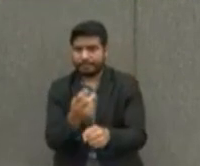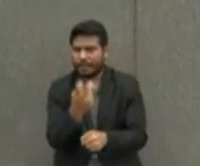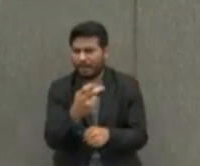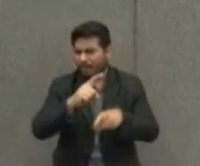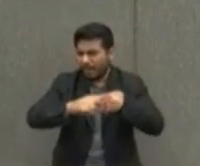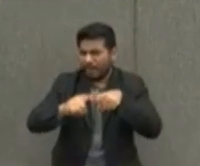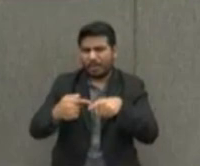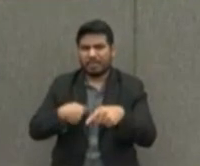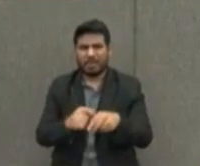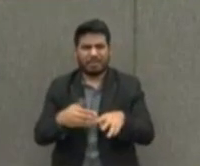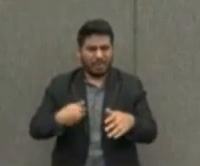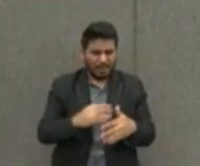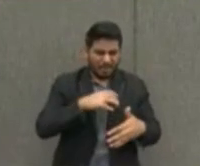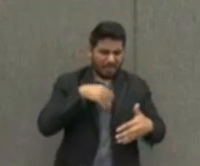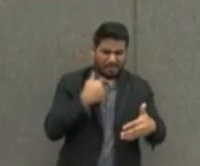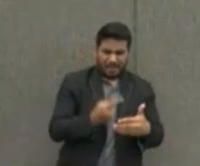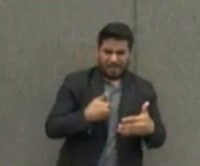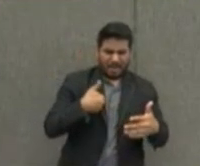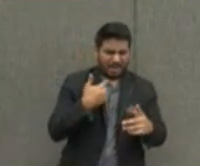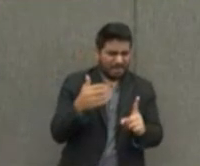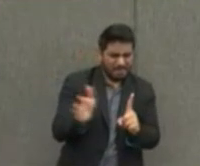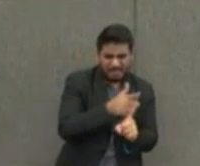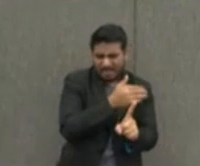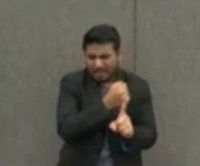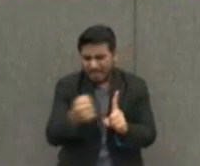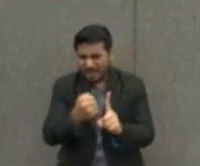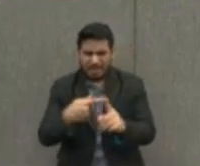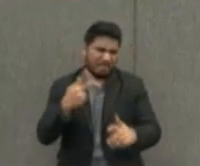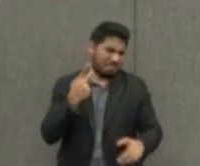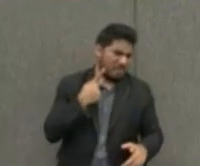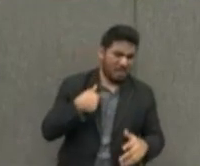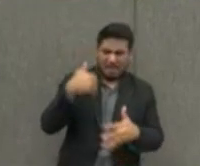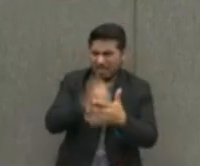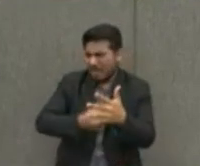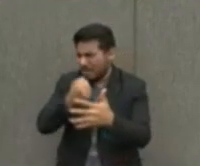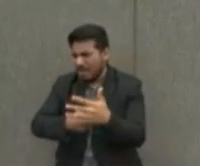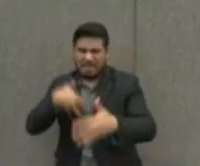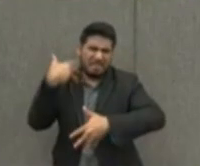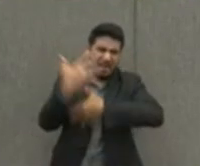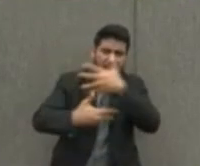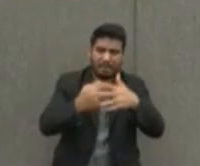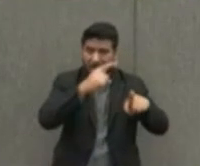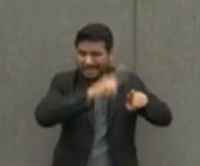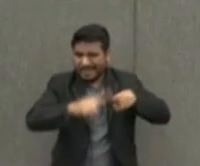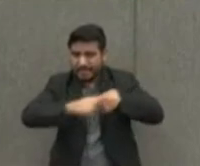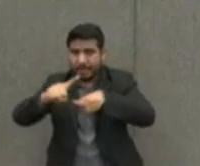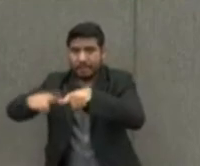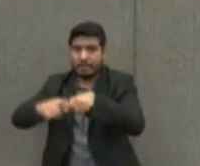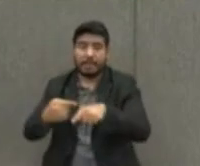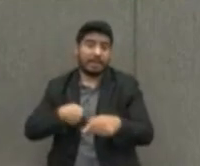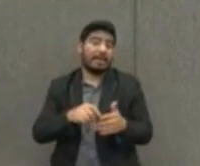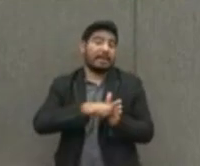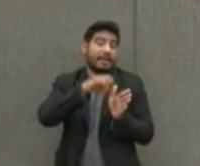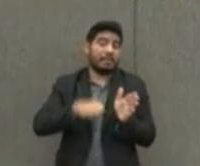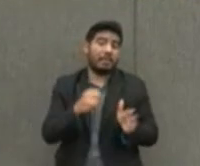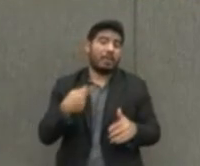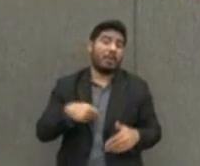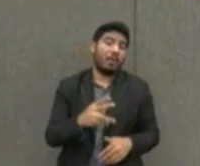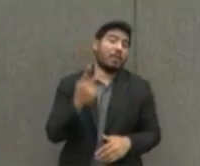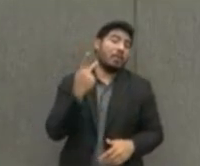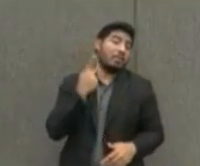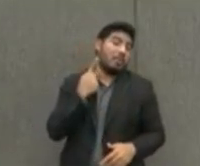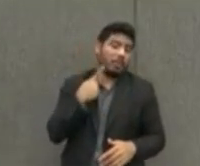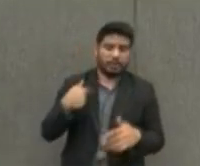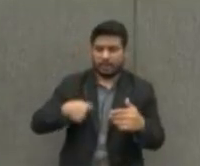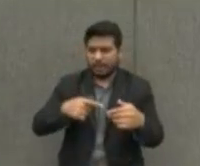formas de violencia como son la política y la digital además hemos pugnado por reducir la brecha